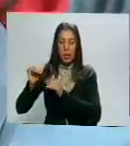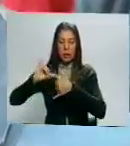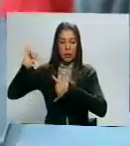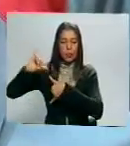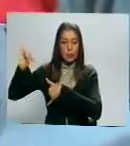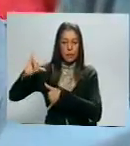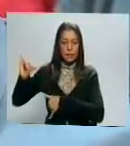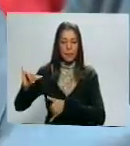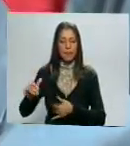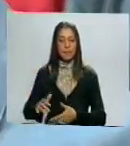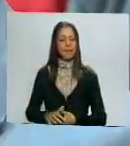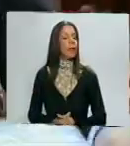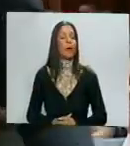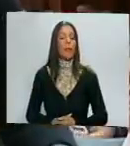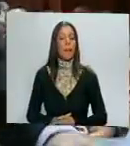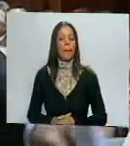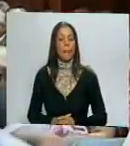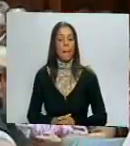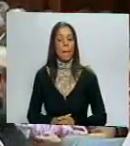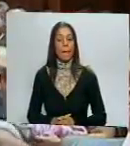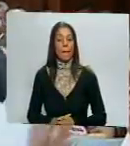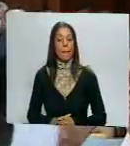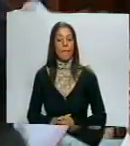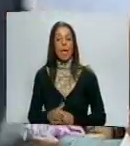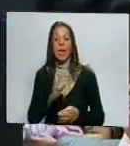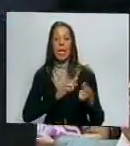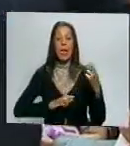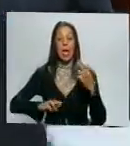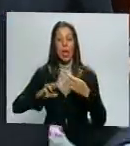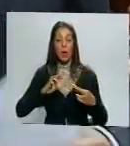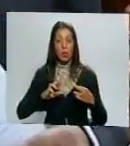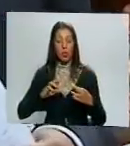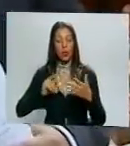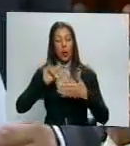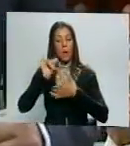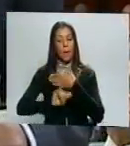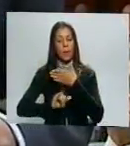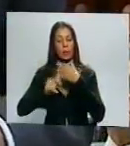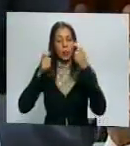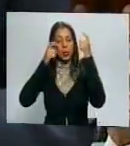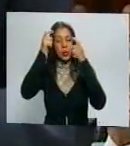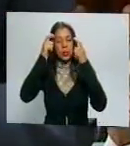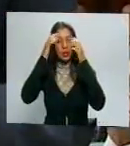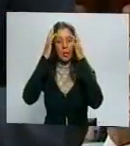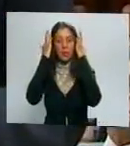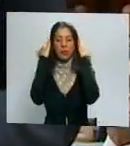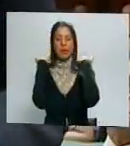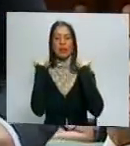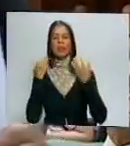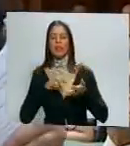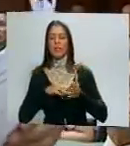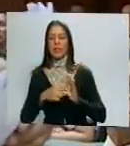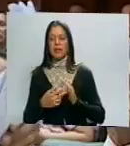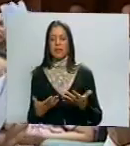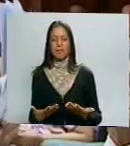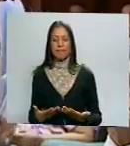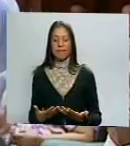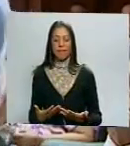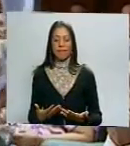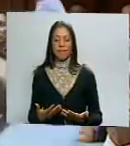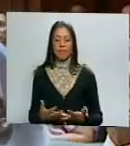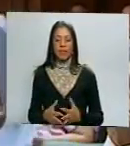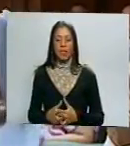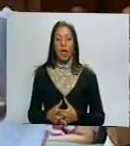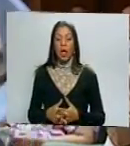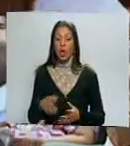Tienen que ver con un hecho esencial de la revolución bolivariana y del proyecto bolivariano, que tiene que ver, que es el hecho